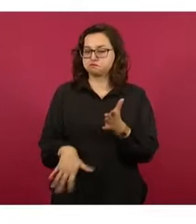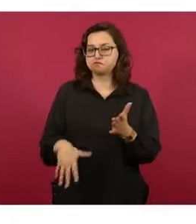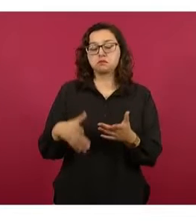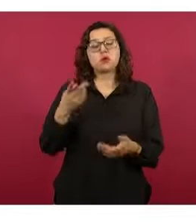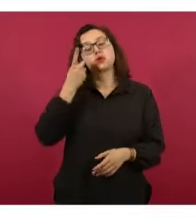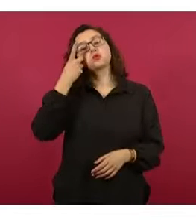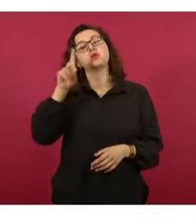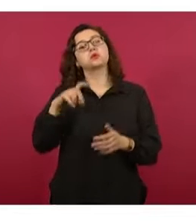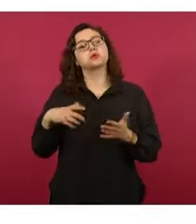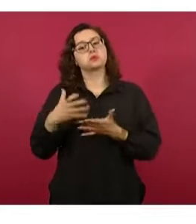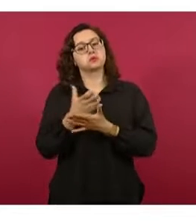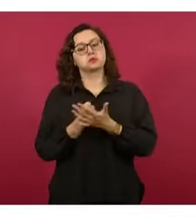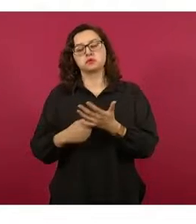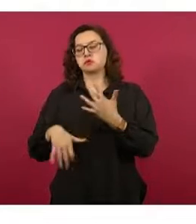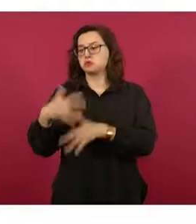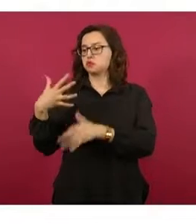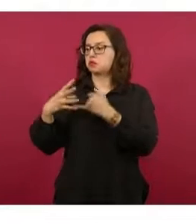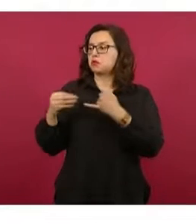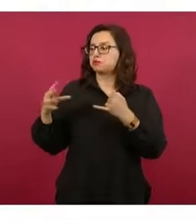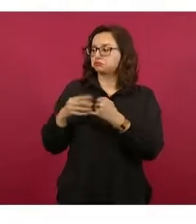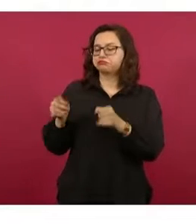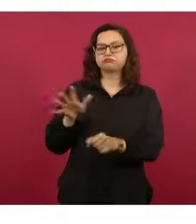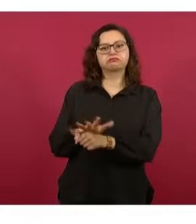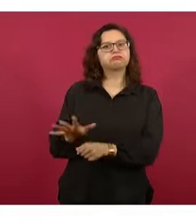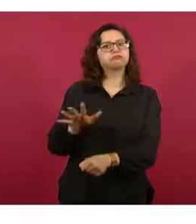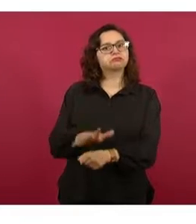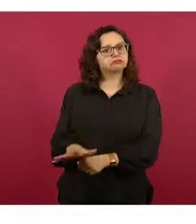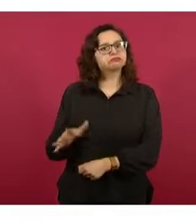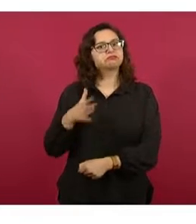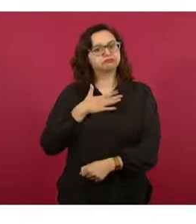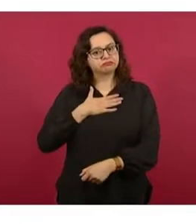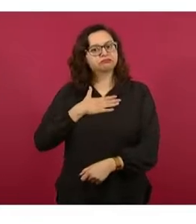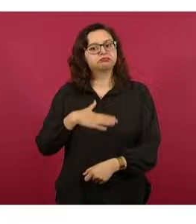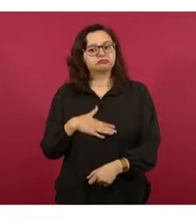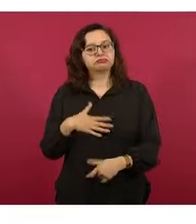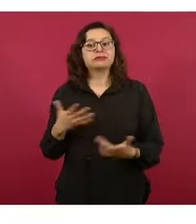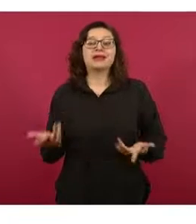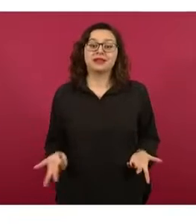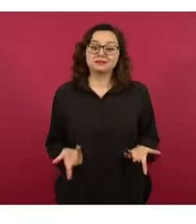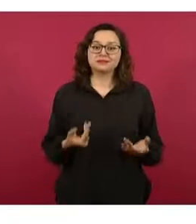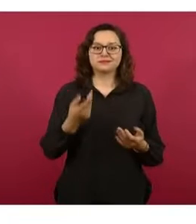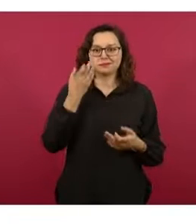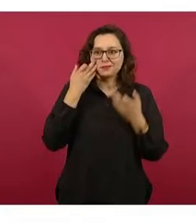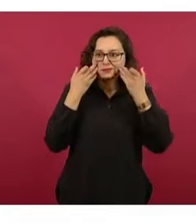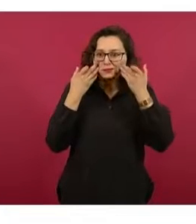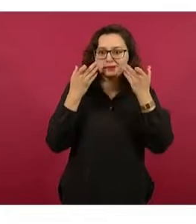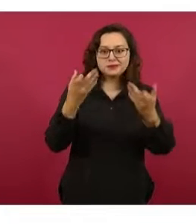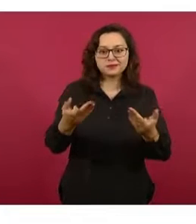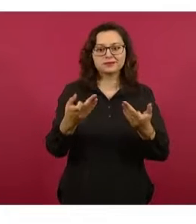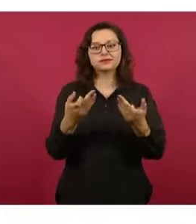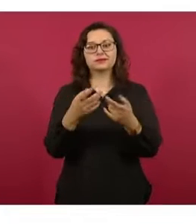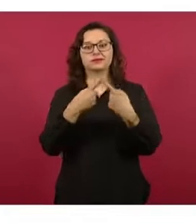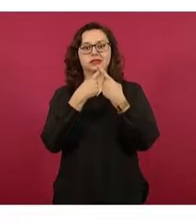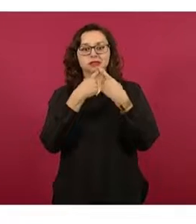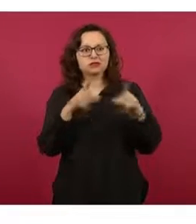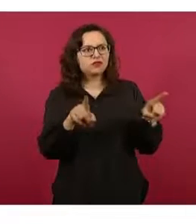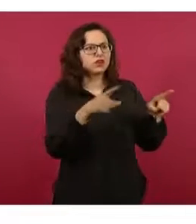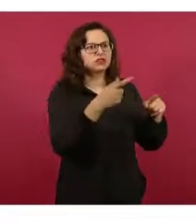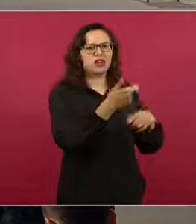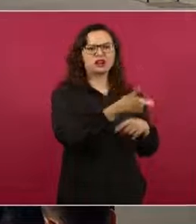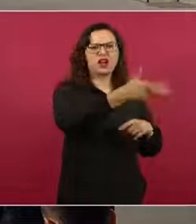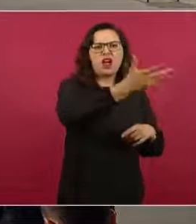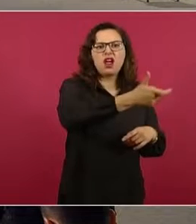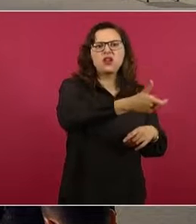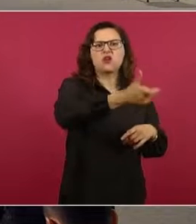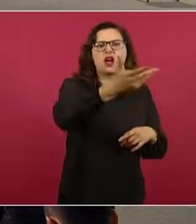margen de 15 centavos. Como ustedes pueden ver, por eso la importancia de usar la app de litro por litro,